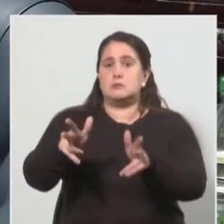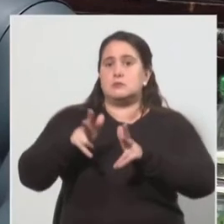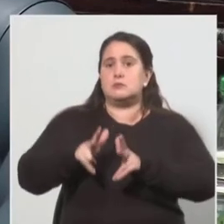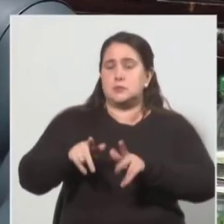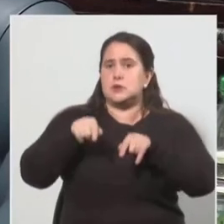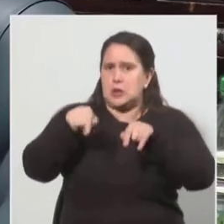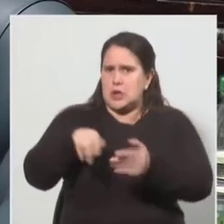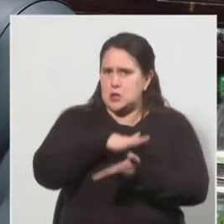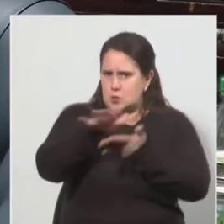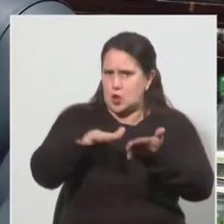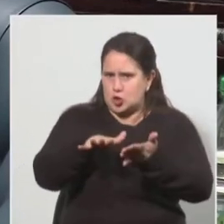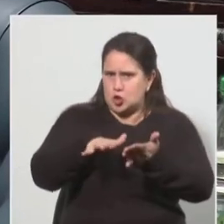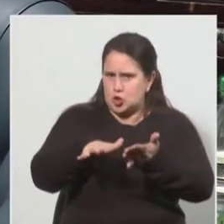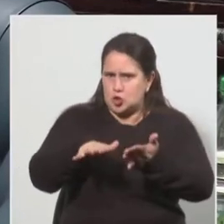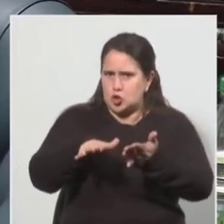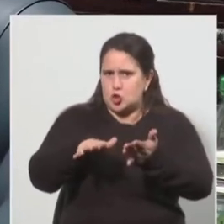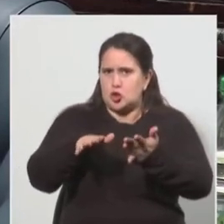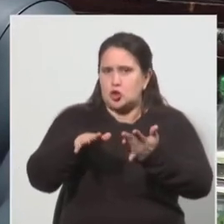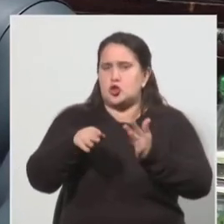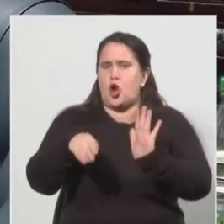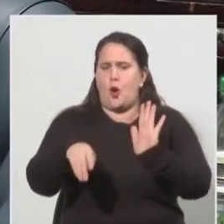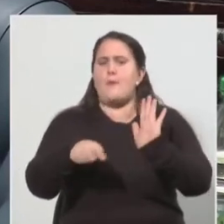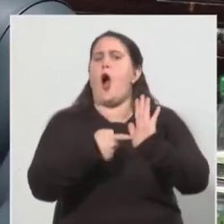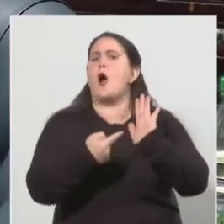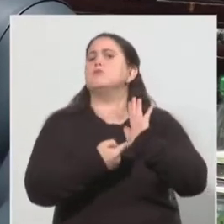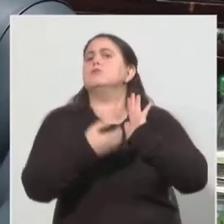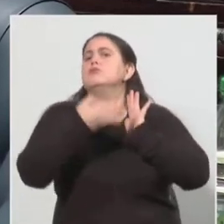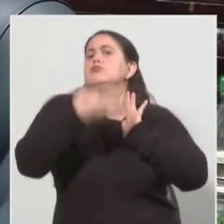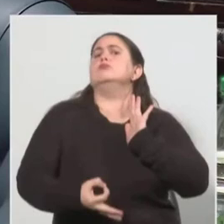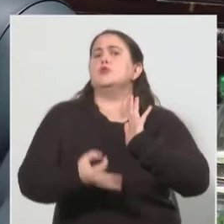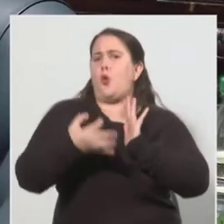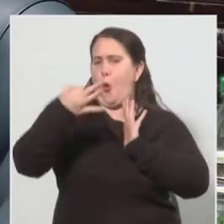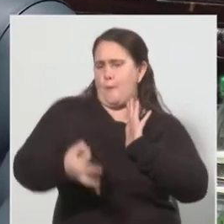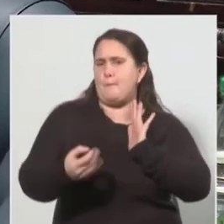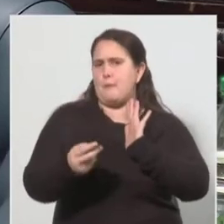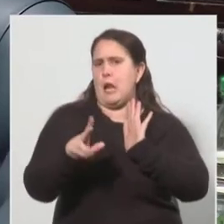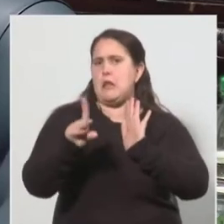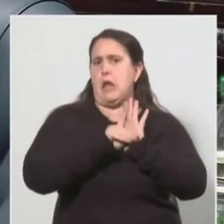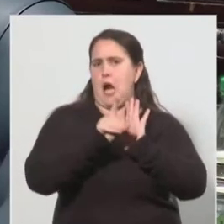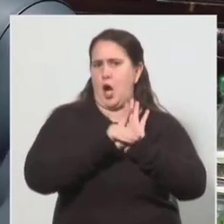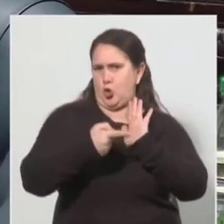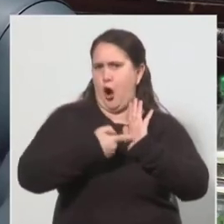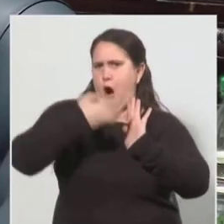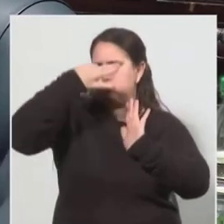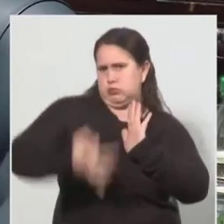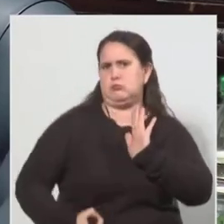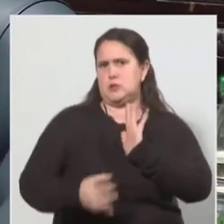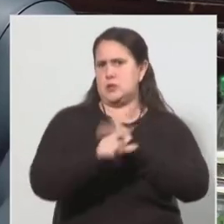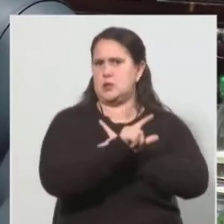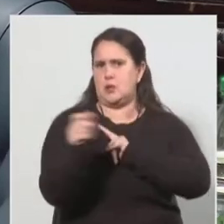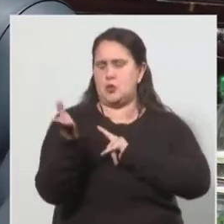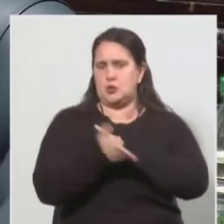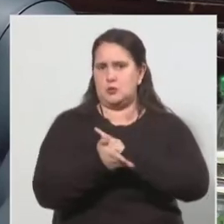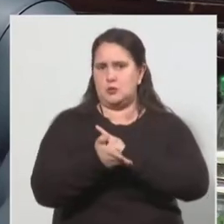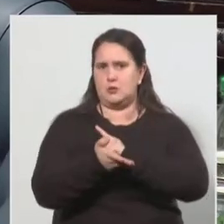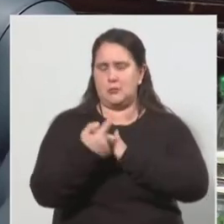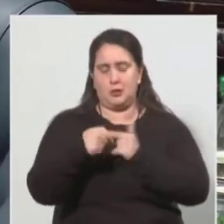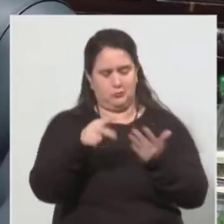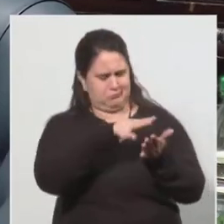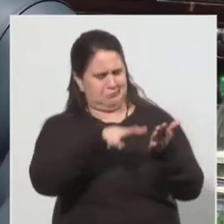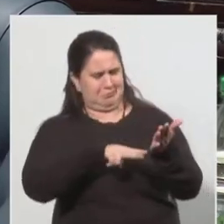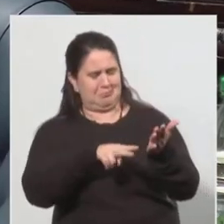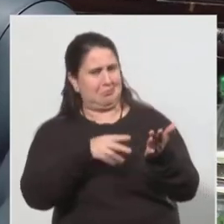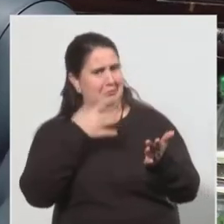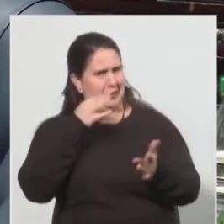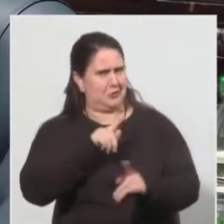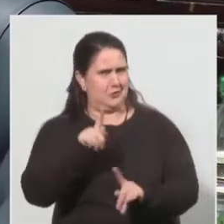adoptado frente a este caso una actitud piedeletrista del decreto famoso, no parecen haberlo